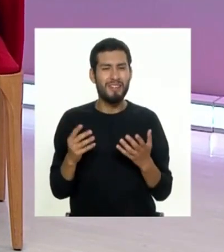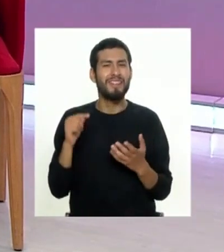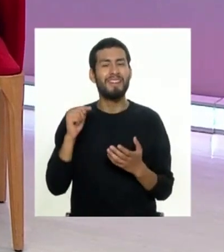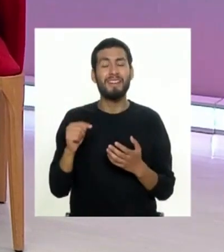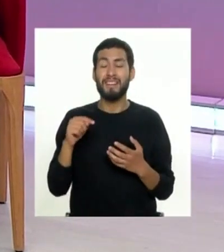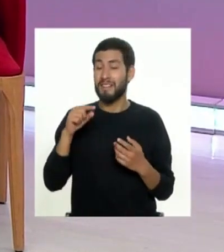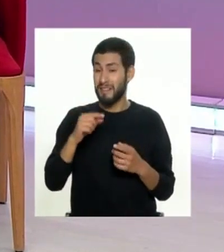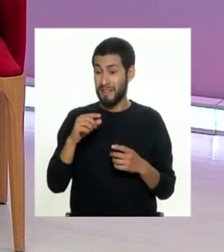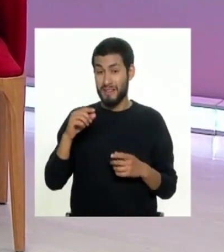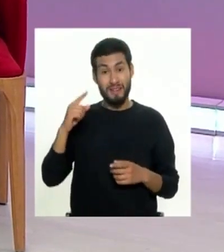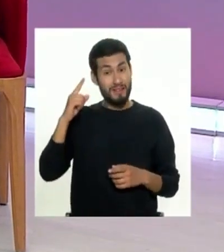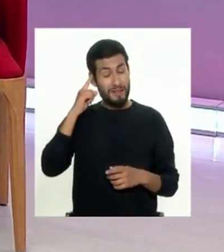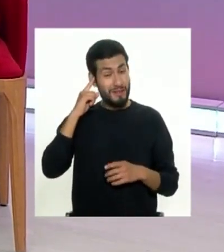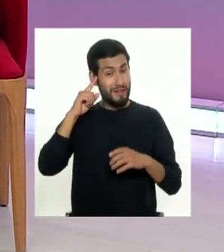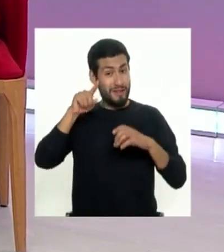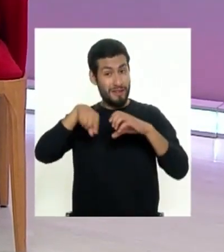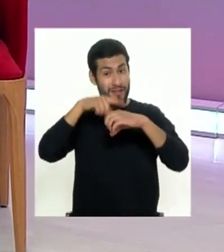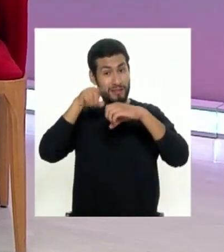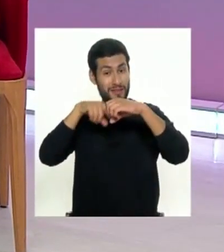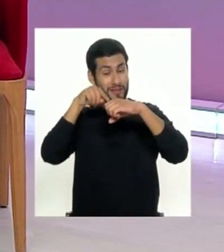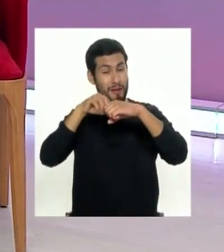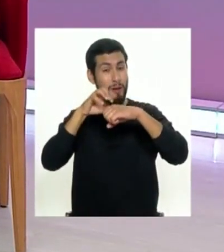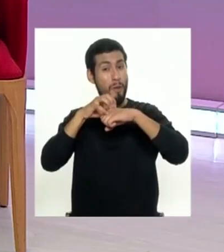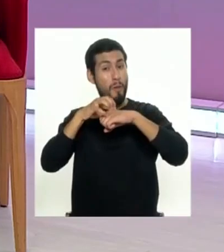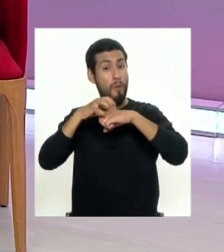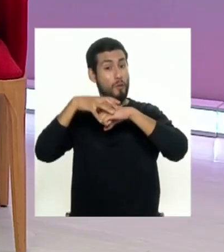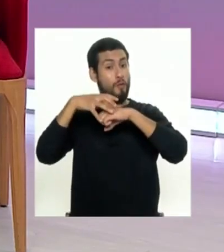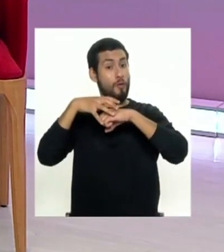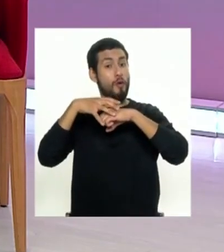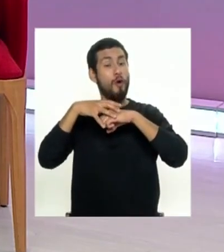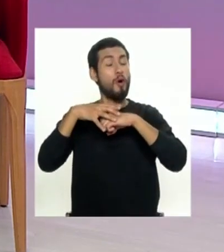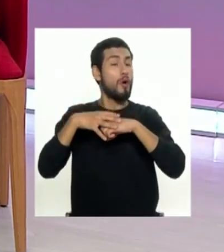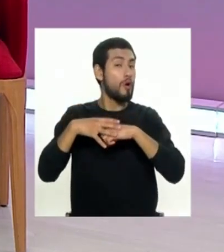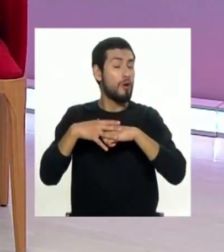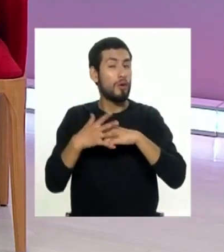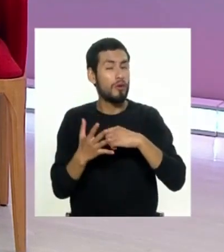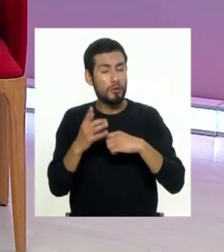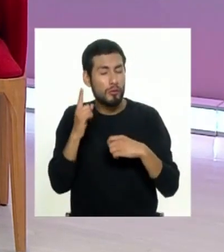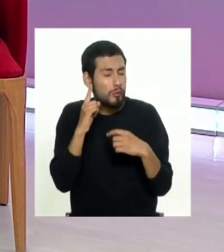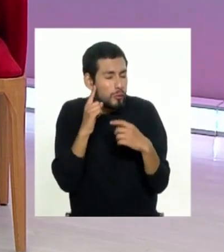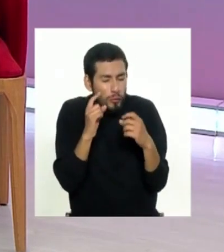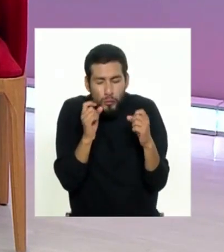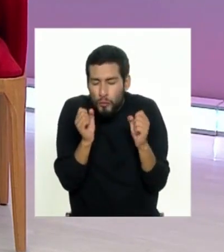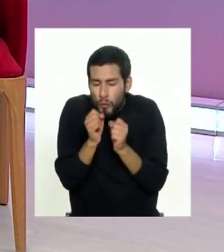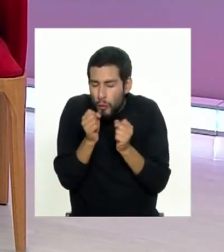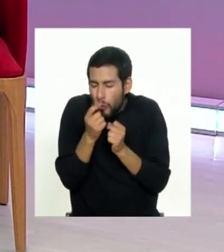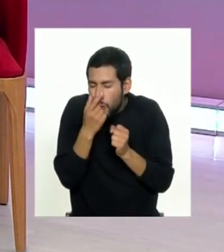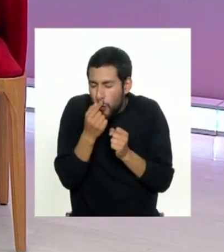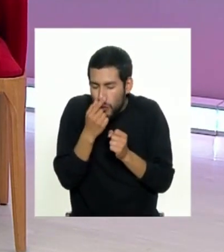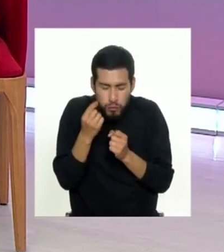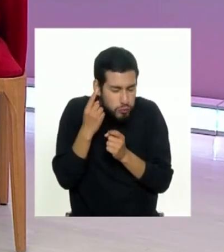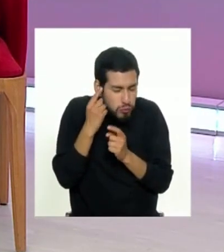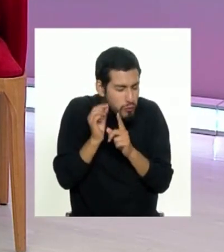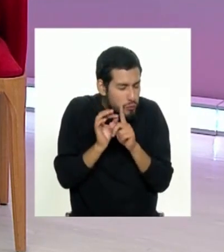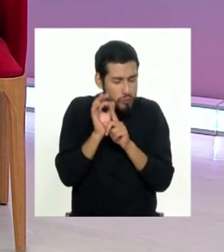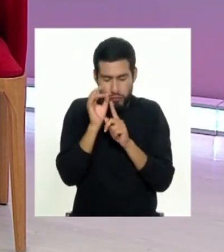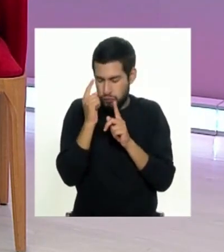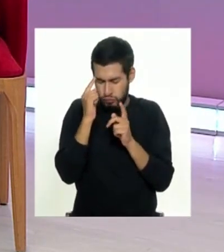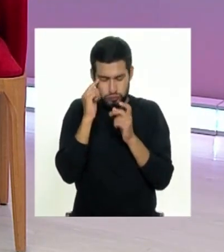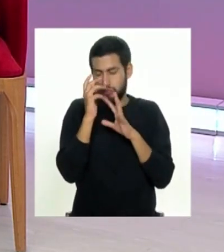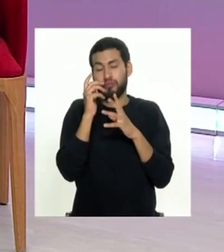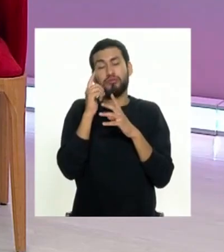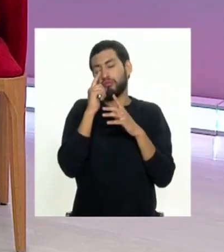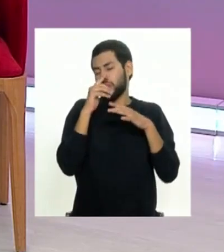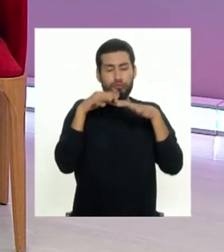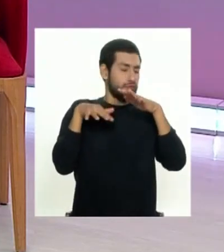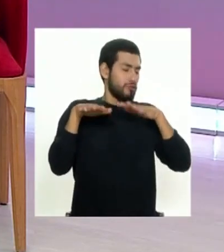de esta supuesta inflamación que puede ser producto pues de un resfriado, de un proceso viral, de un proceso infeccioso, pueden haber vértigos,